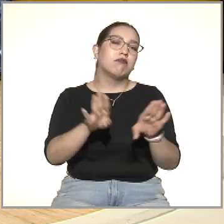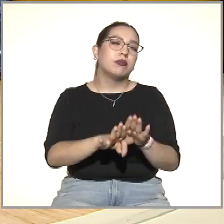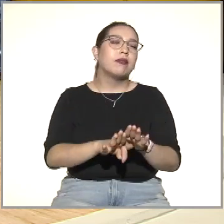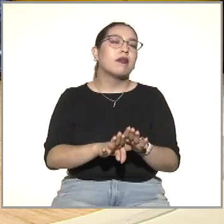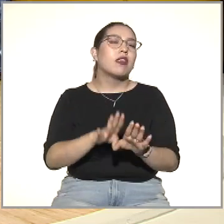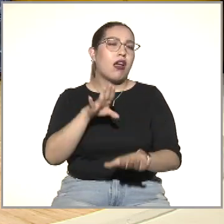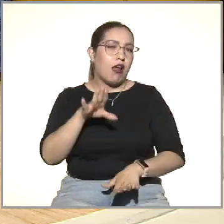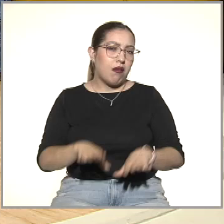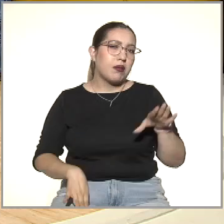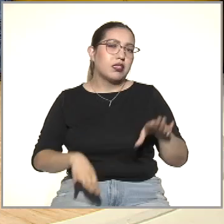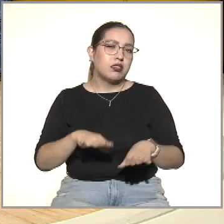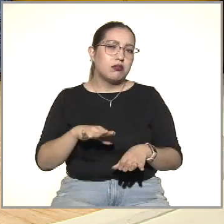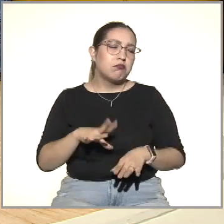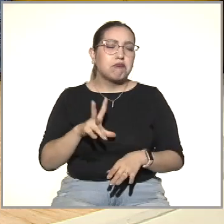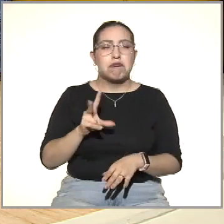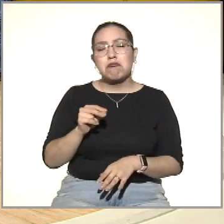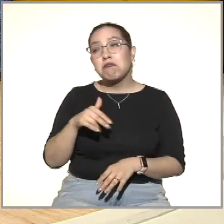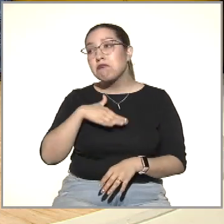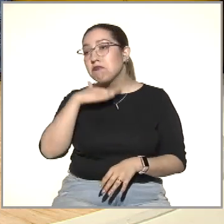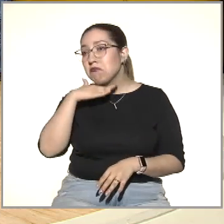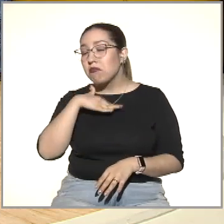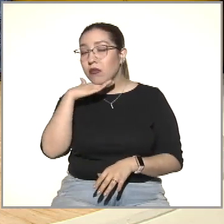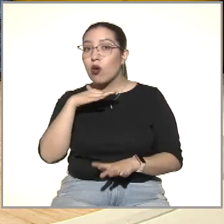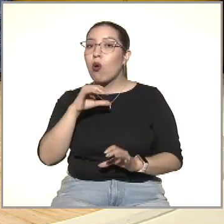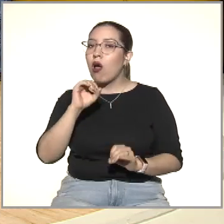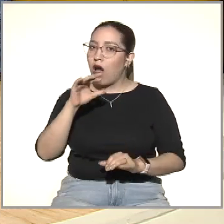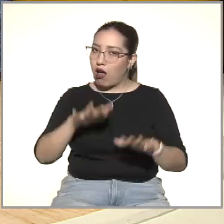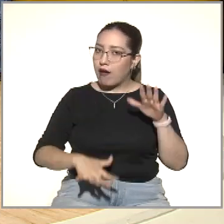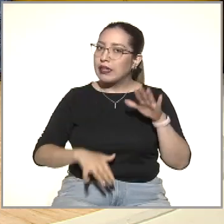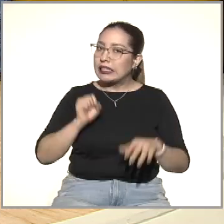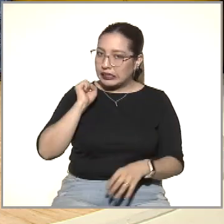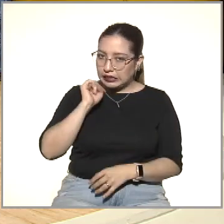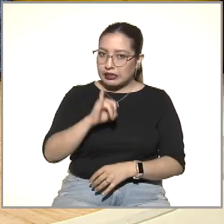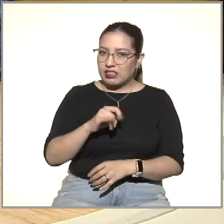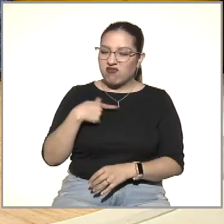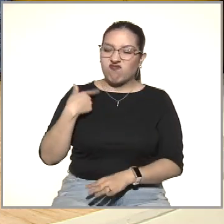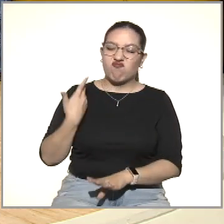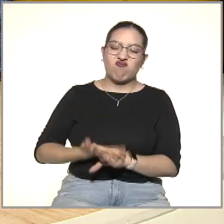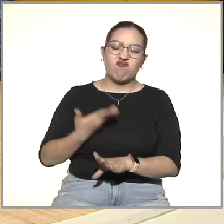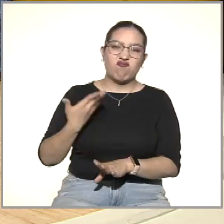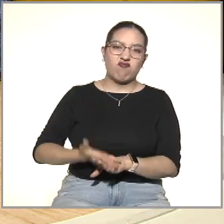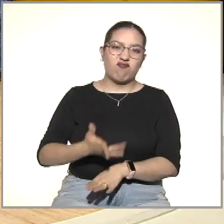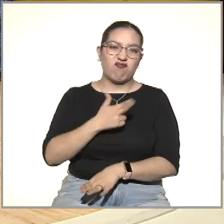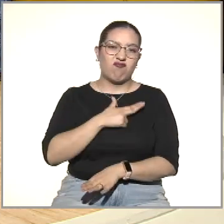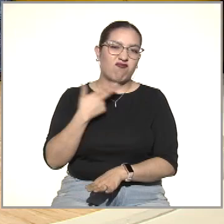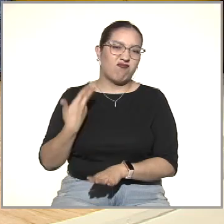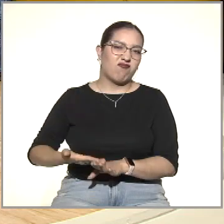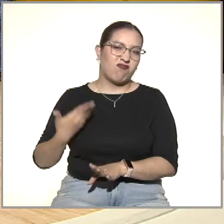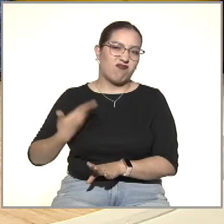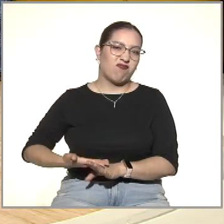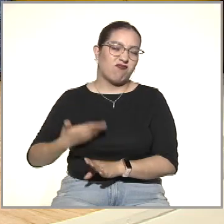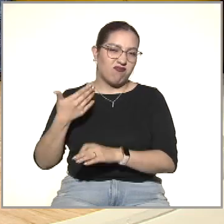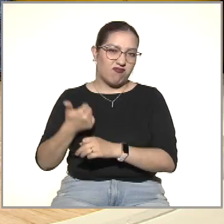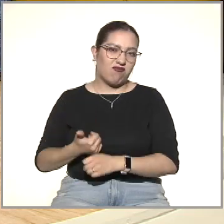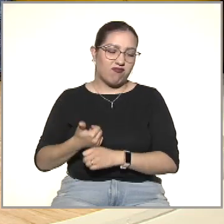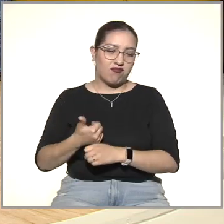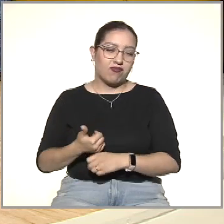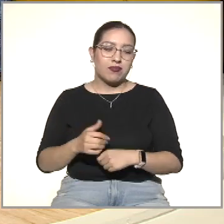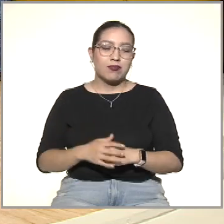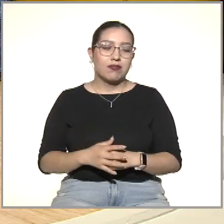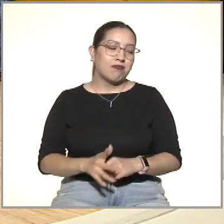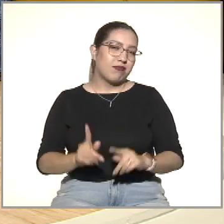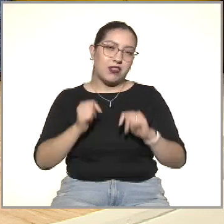reciba un bloque de hielo encima. Por supuesto que sí. Inclusive aunque somos mamás. No importa, pues tu hijo también te cae mal en